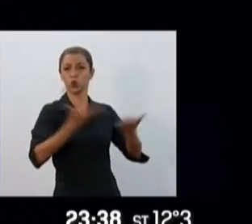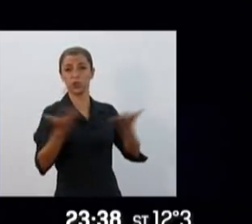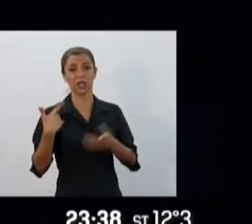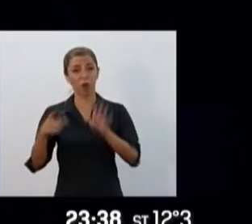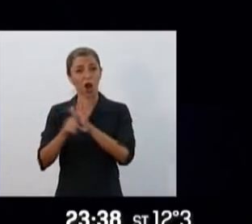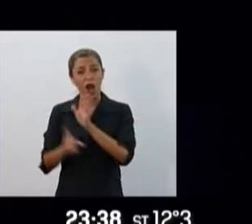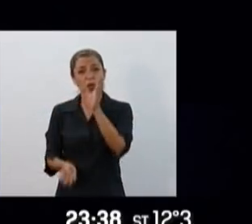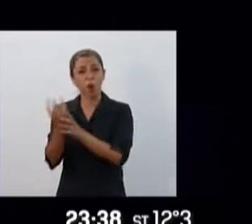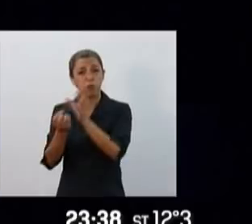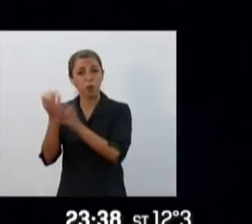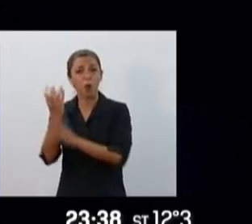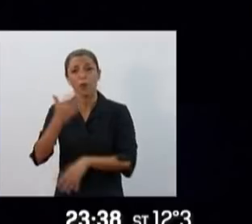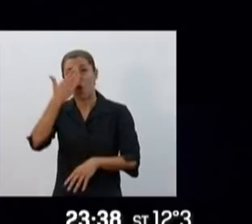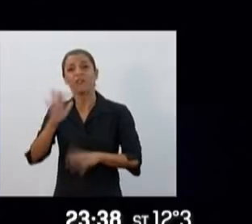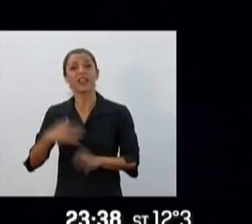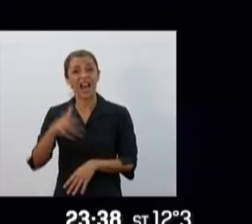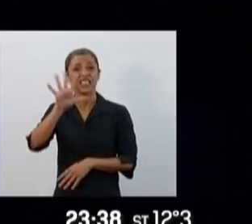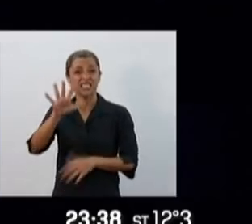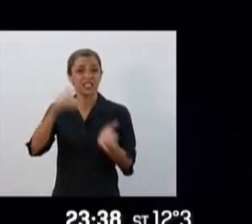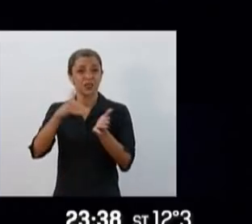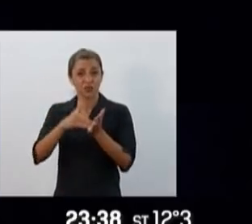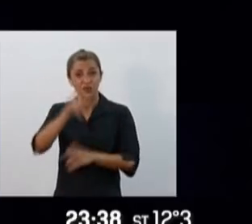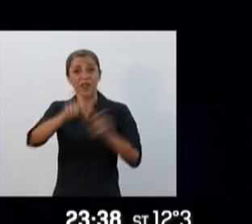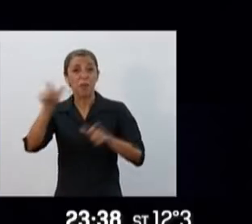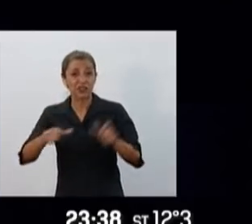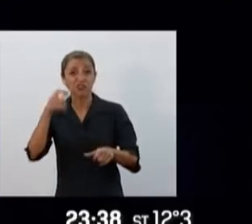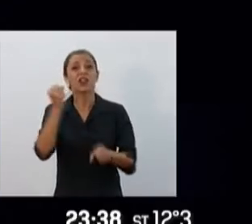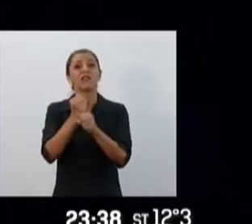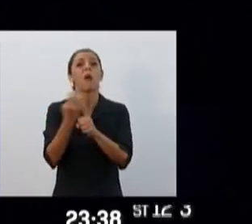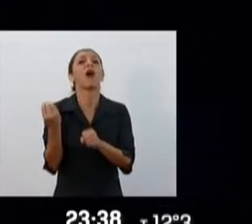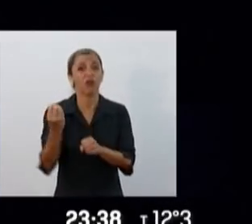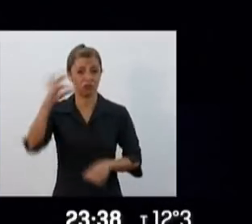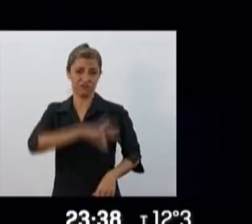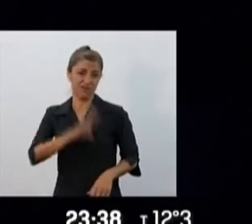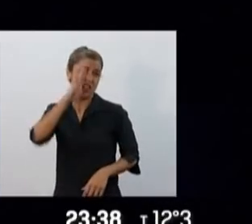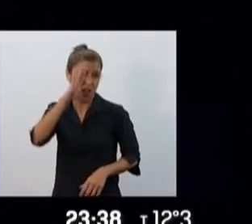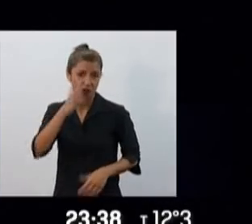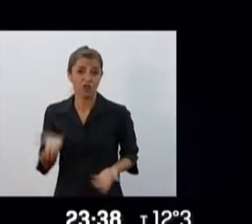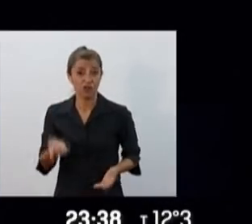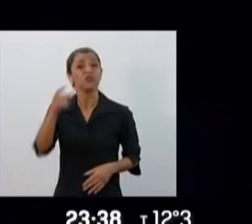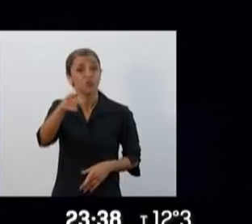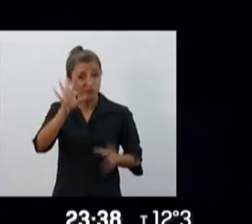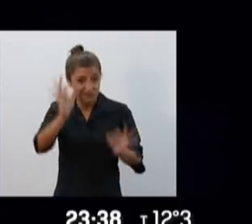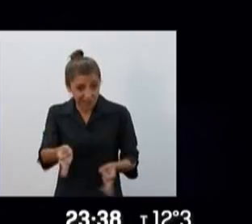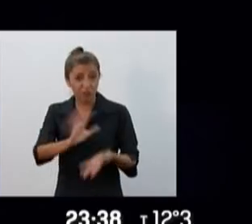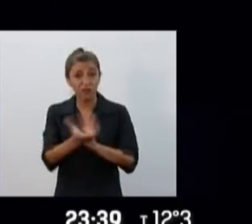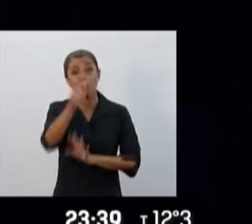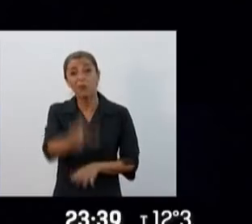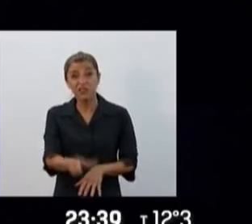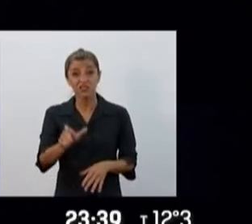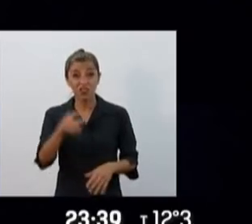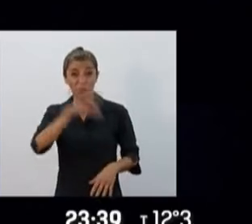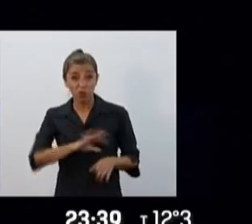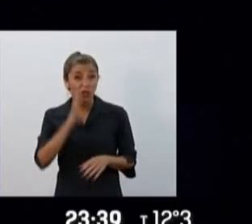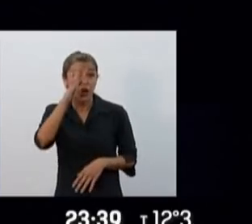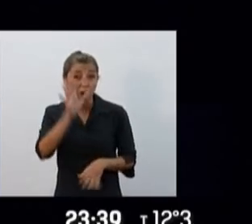consecuencia es 5 millones de trabajadores trabajando en negro. ¿Sabe lo que es un trabajador en negro? Es un trabajador que no tiene ningún